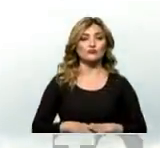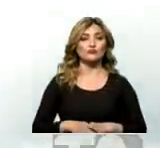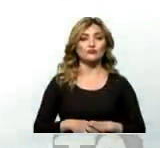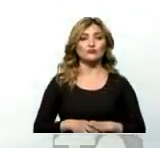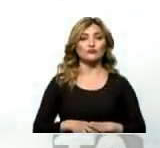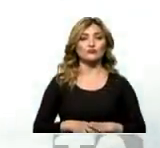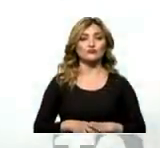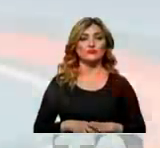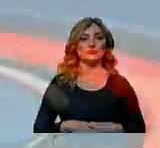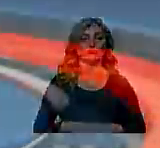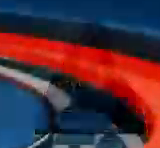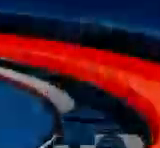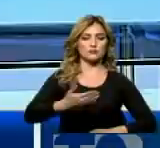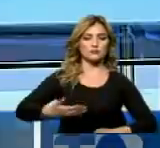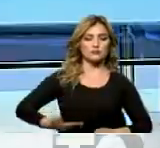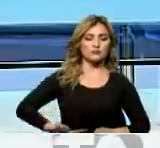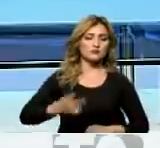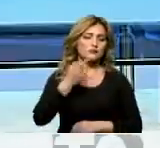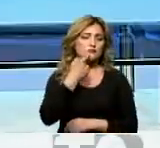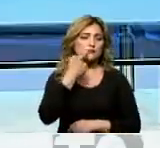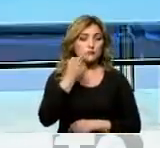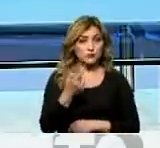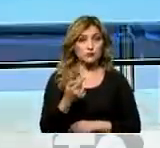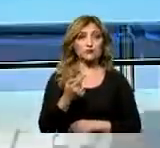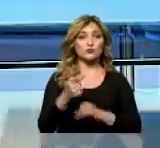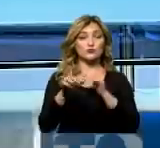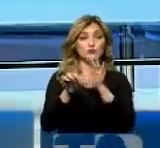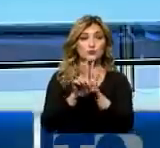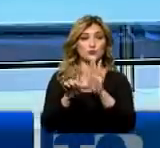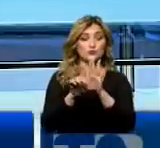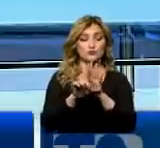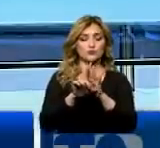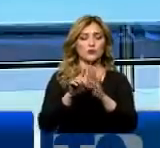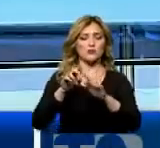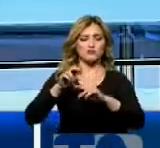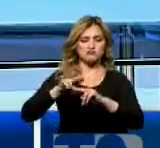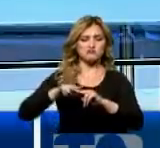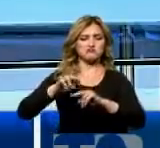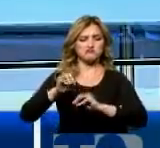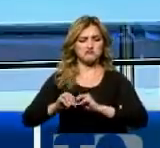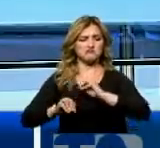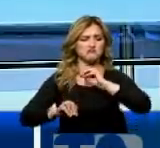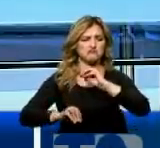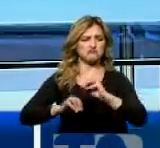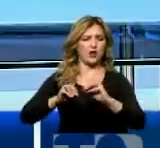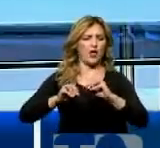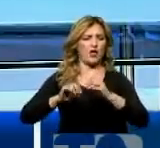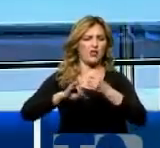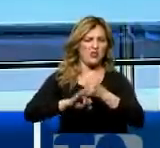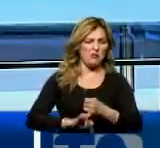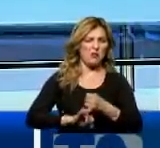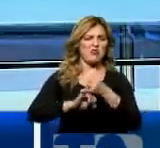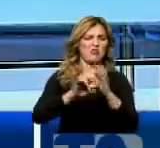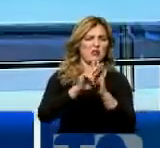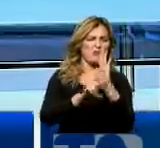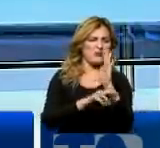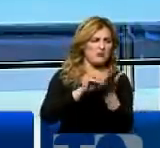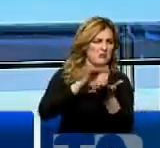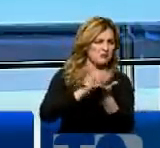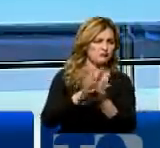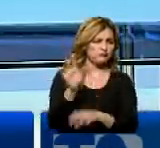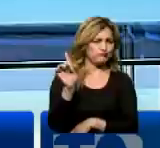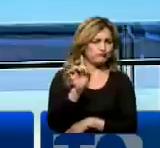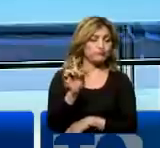24 horas. Tienen que ninguna ley bien construida depende de un reglamento para su aplicación. Esa